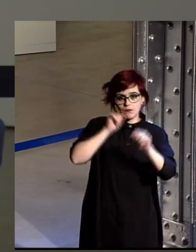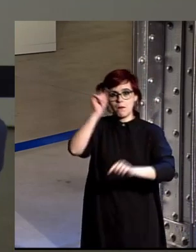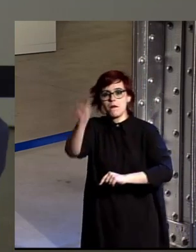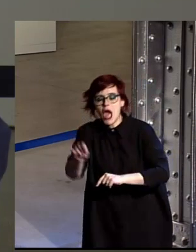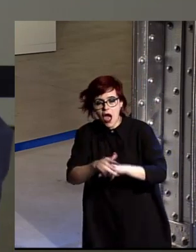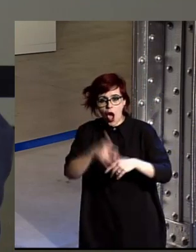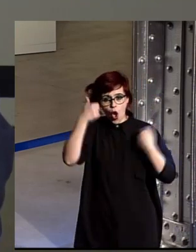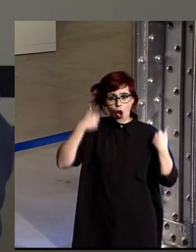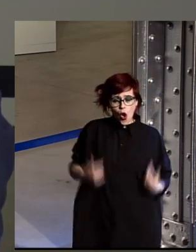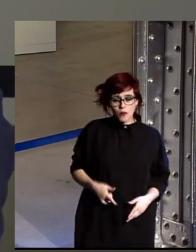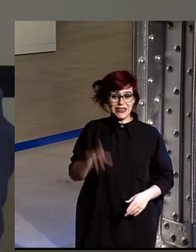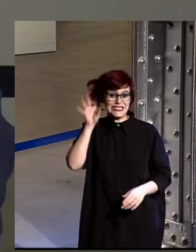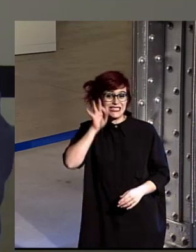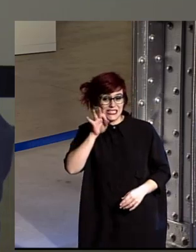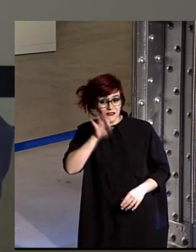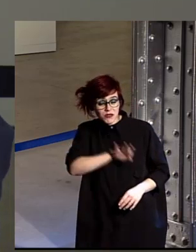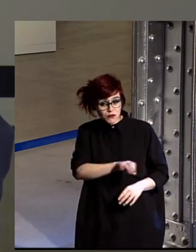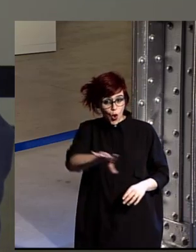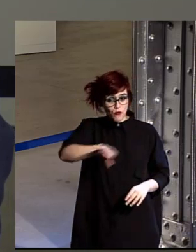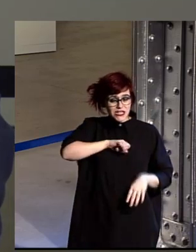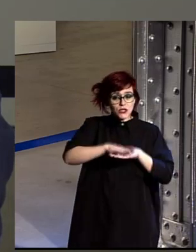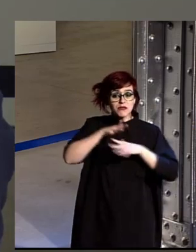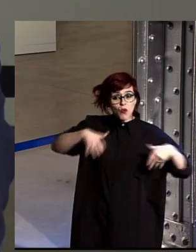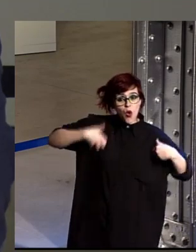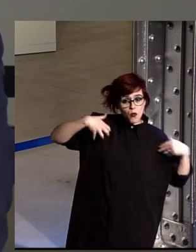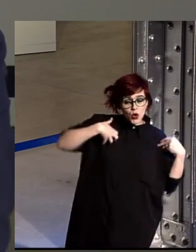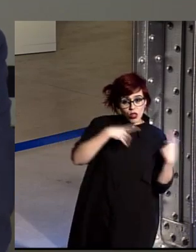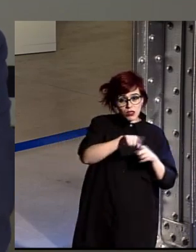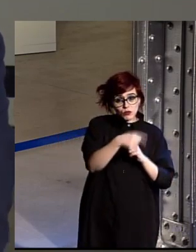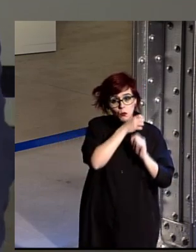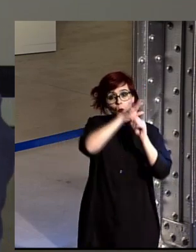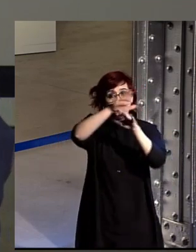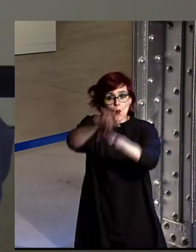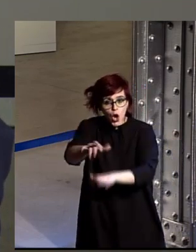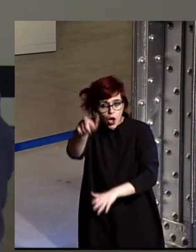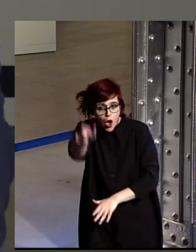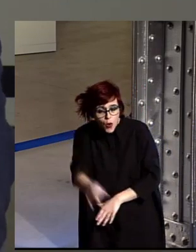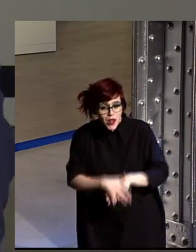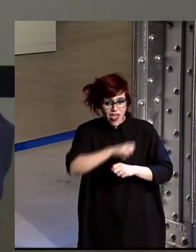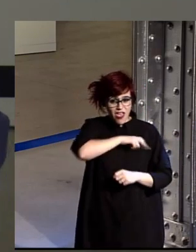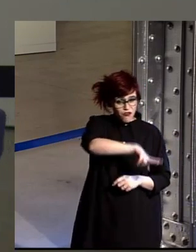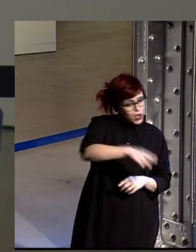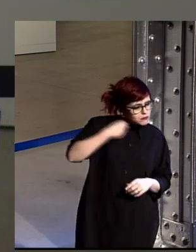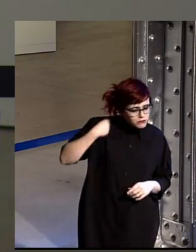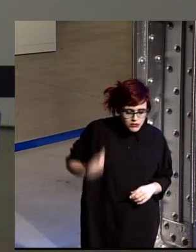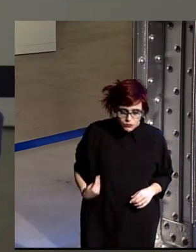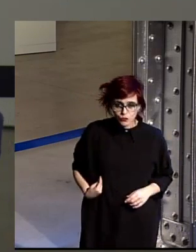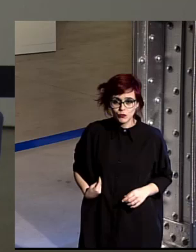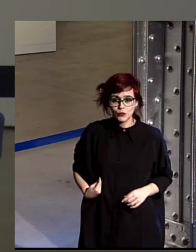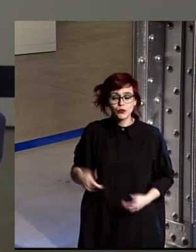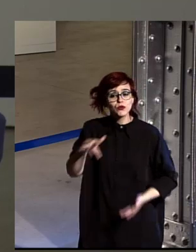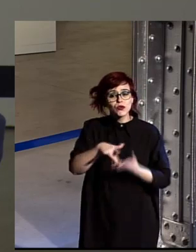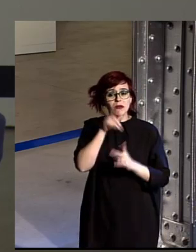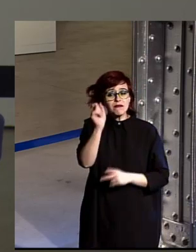virus del SIDA, el VIH, es un virus de primates, un retrovirus de primates que se adaptó al hombre. El ébola, lo mismo. Es decir,